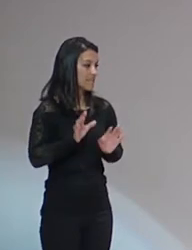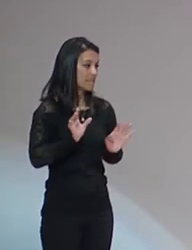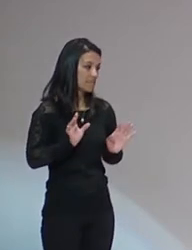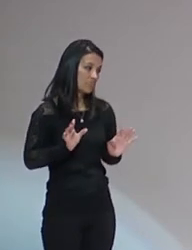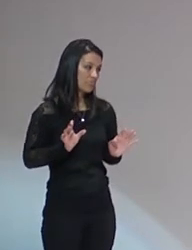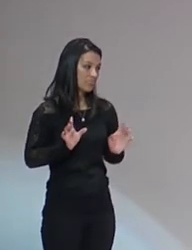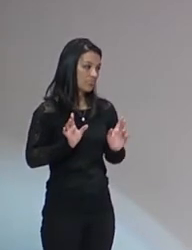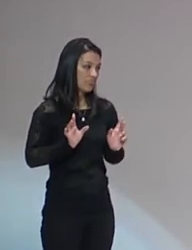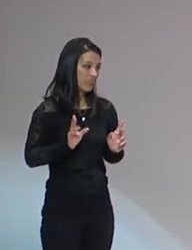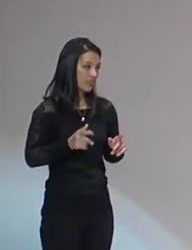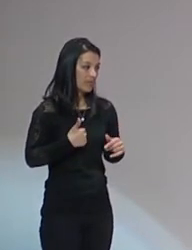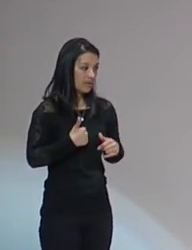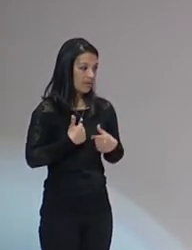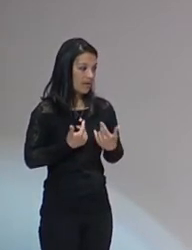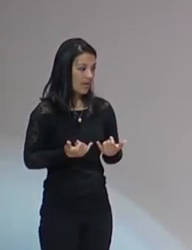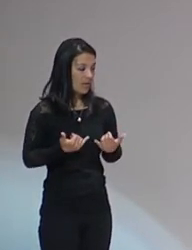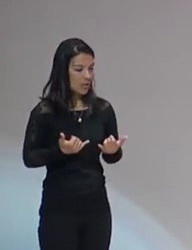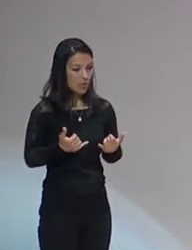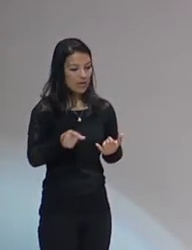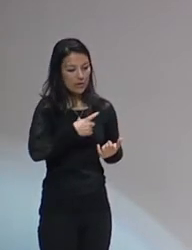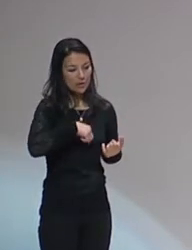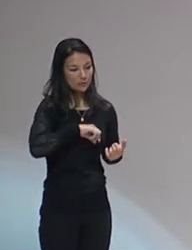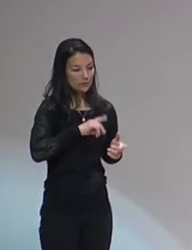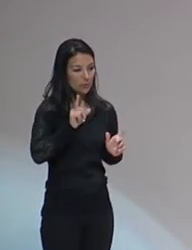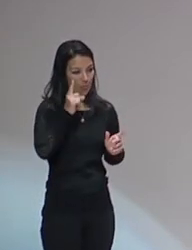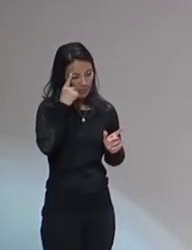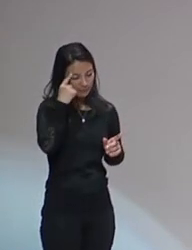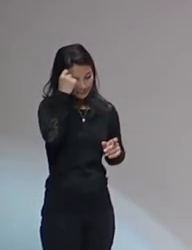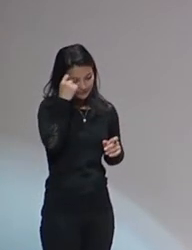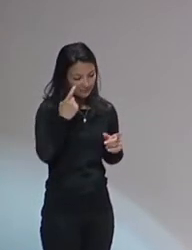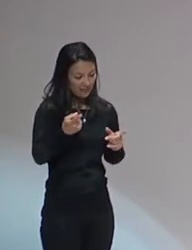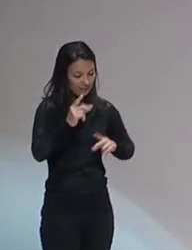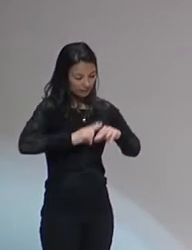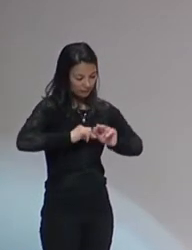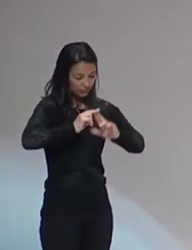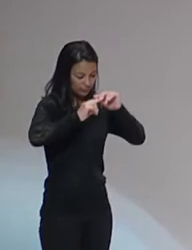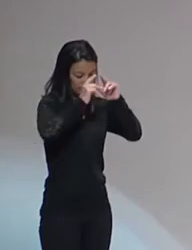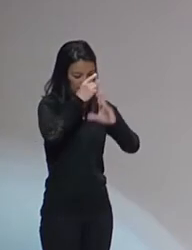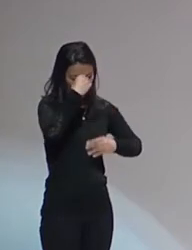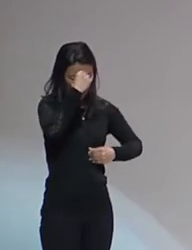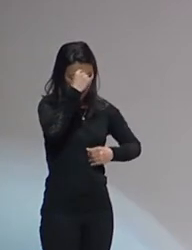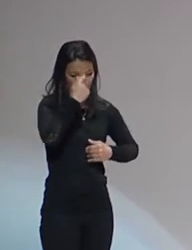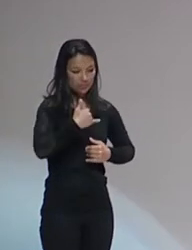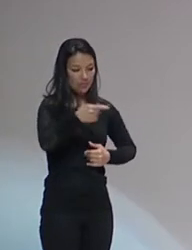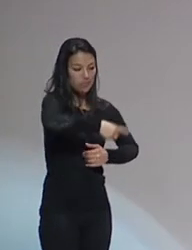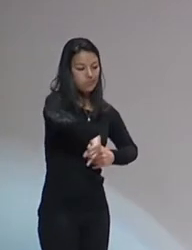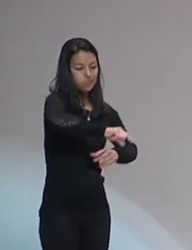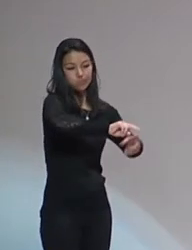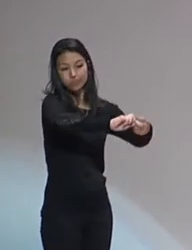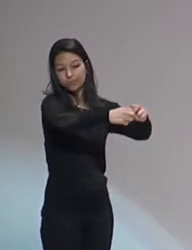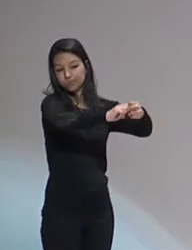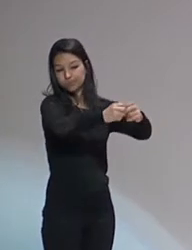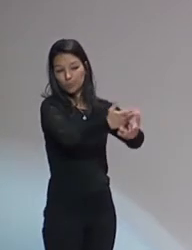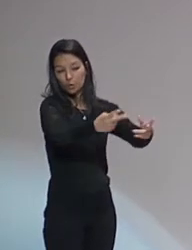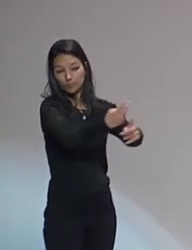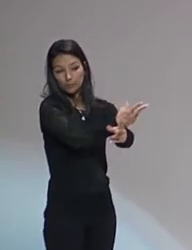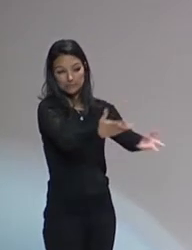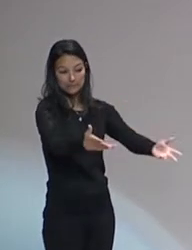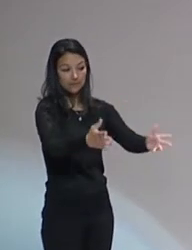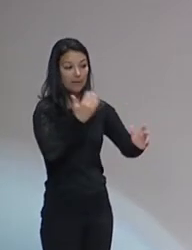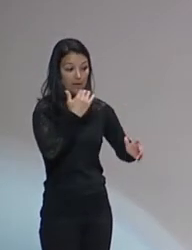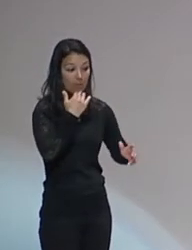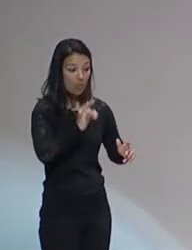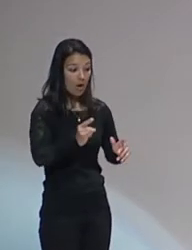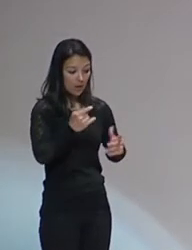Digamos que estamos ante el reto de construir valores en medio del conflicto. Ya no estamos hablando de un